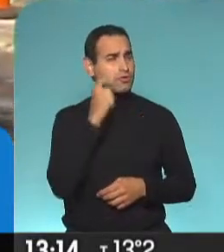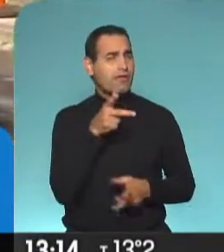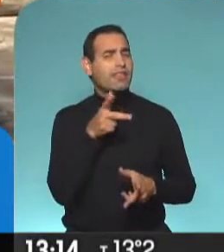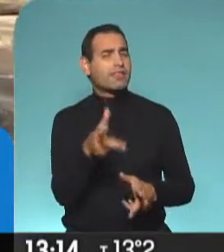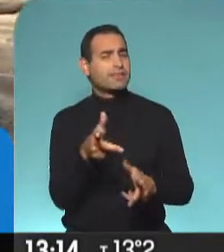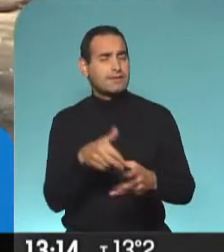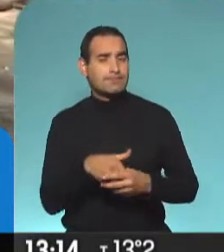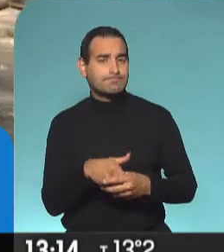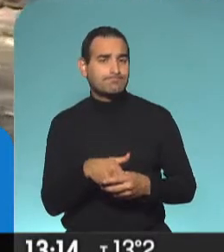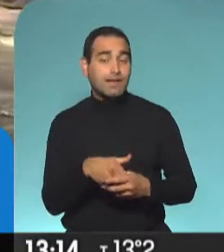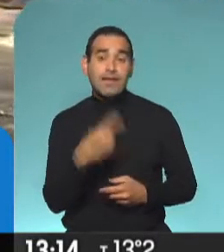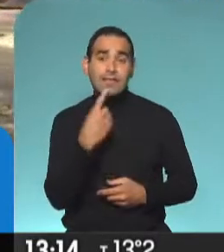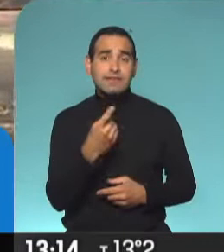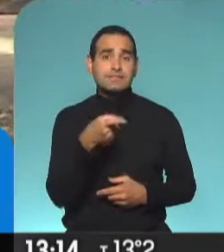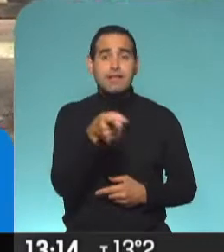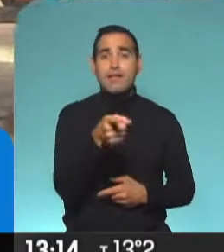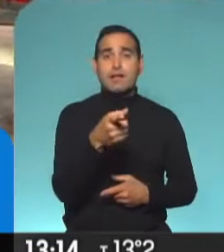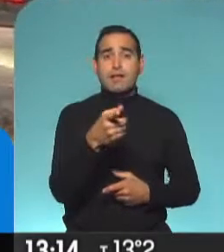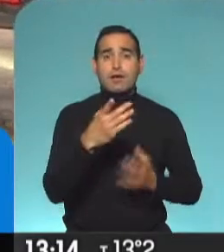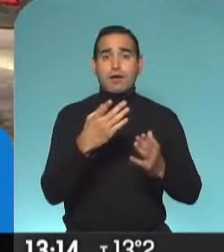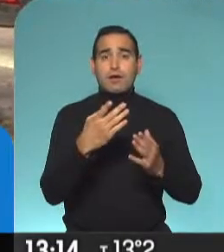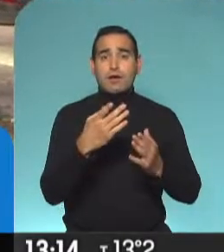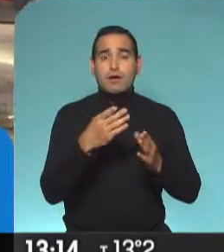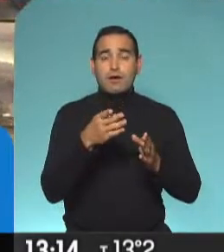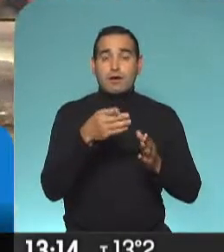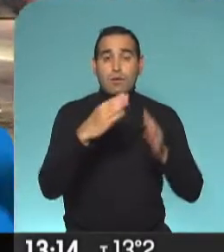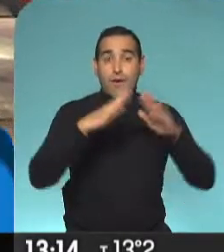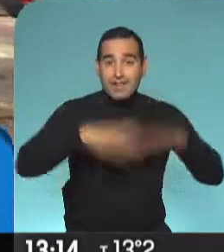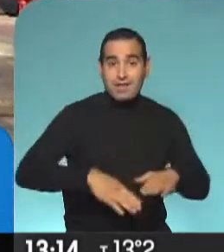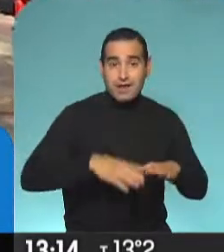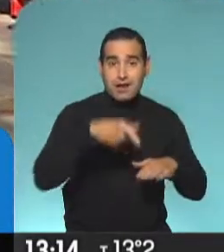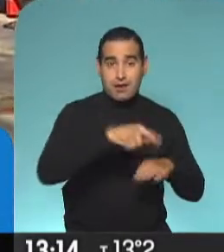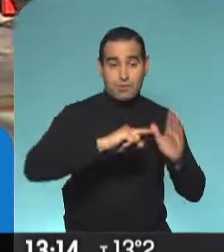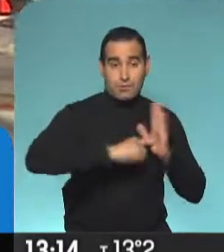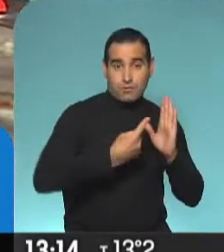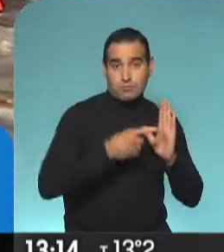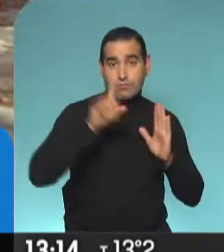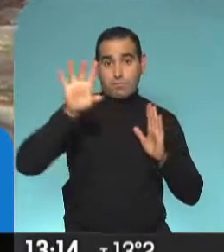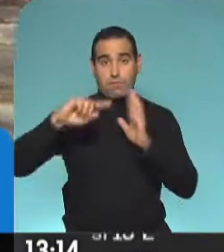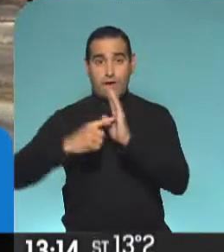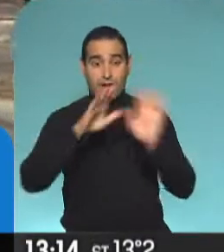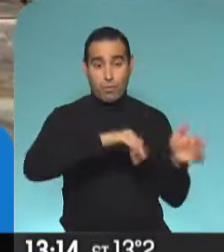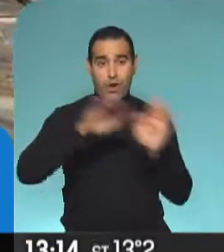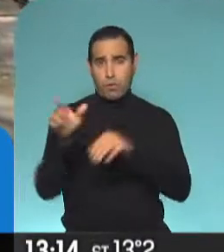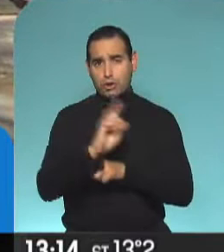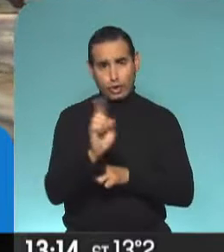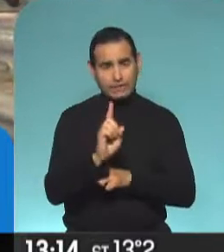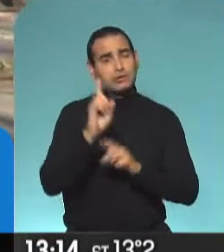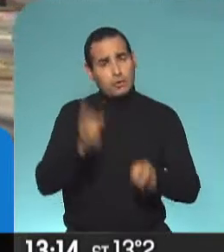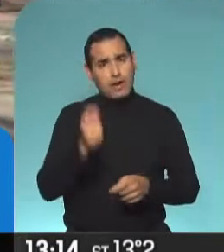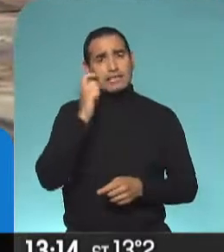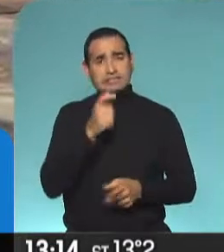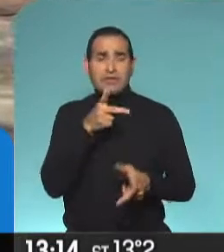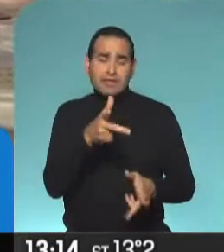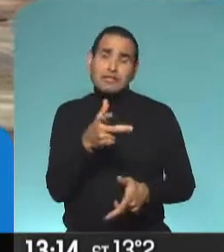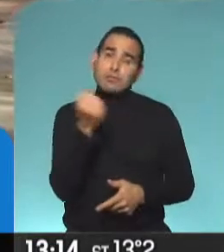que no van a ser idénticas ambas ambas cuarentenas en las jurisdicciones pero insistió en la importancia de